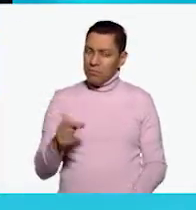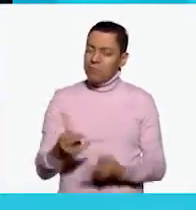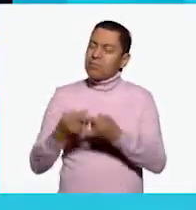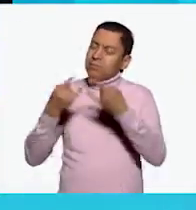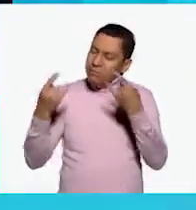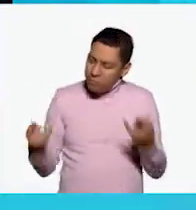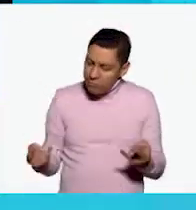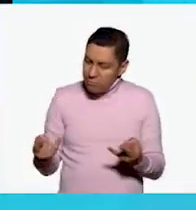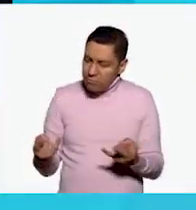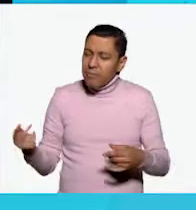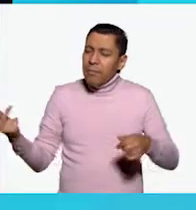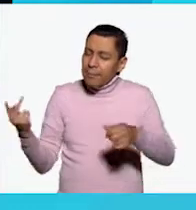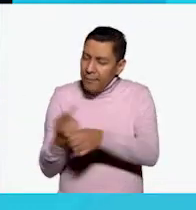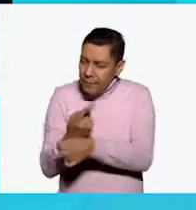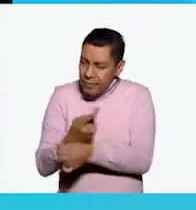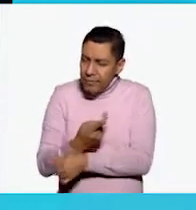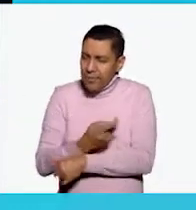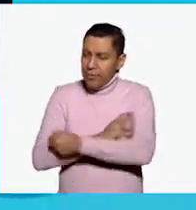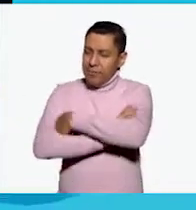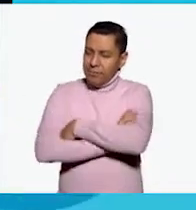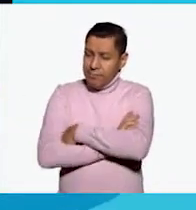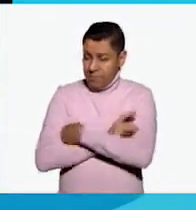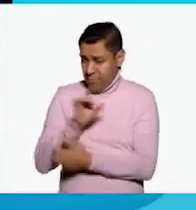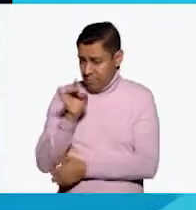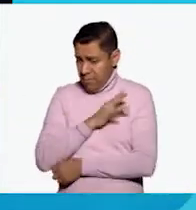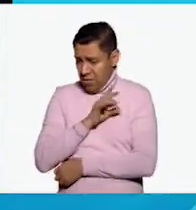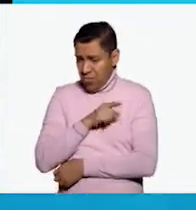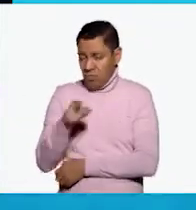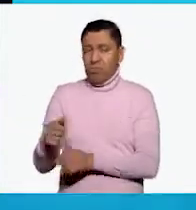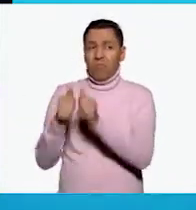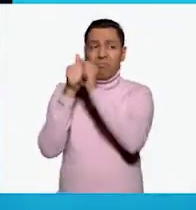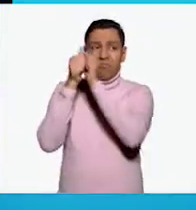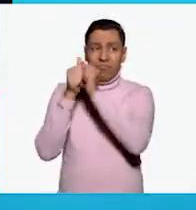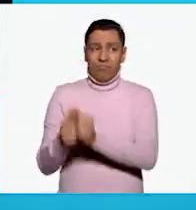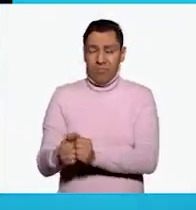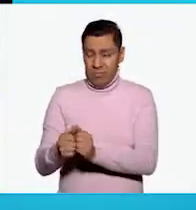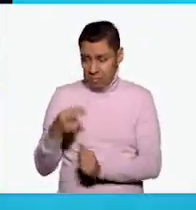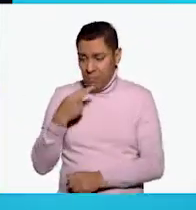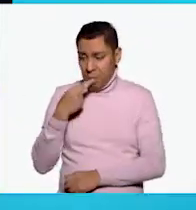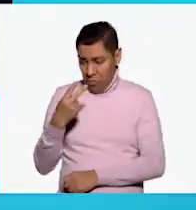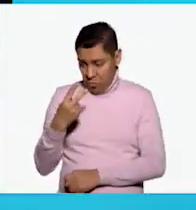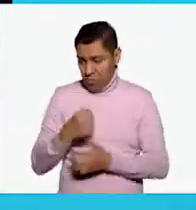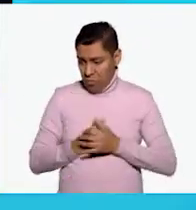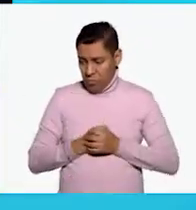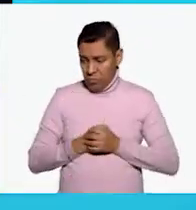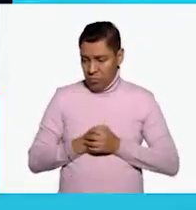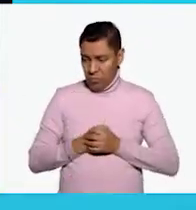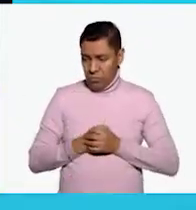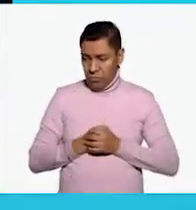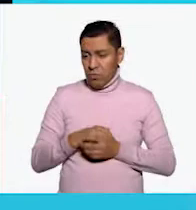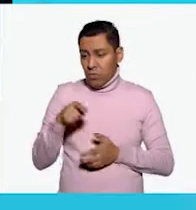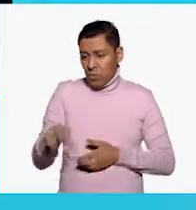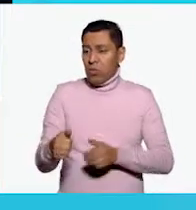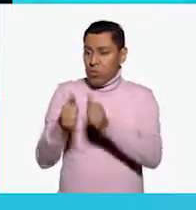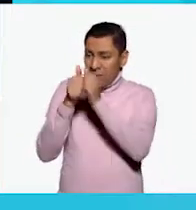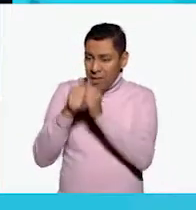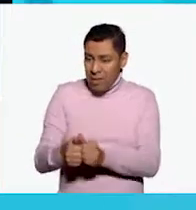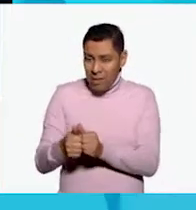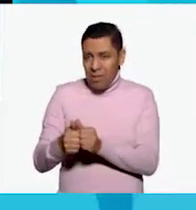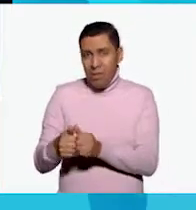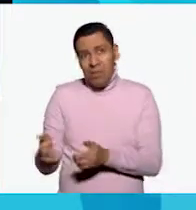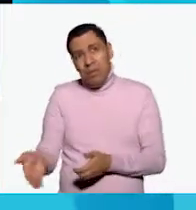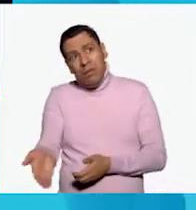está pasando? ¿Tú crees que si te quedas aquí te sentirás mejor? Si te quedas, no vas a vivir